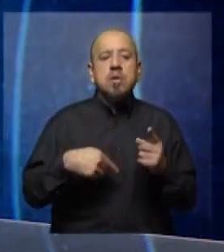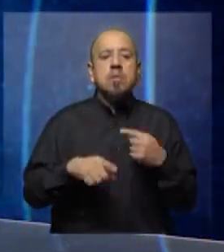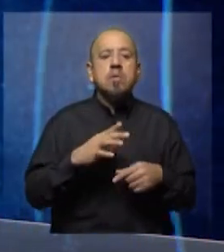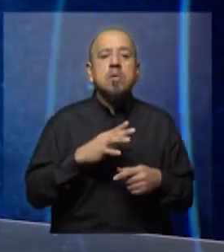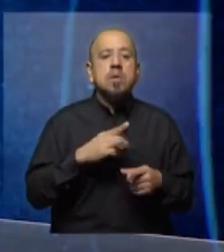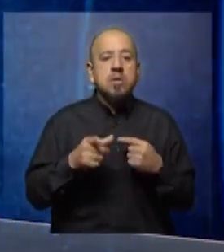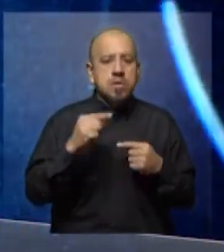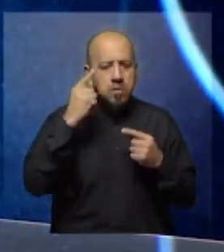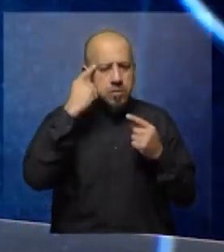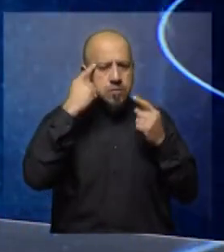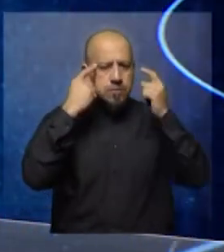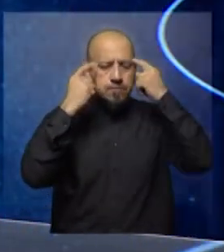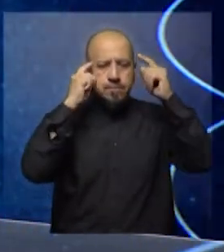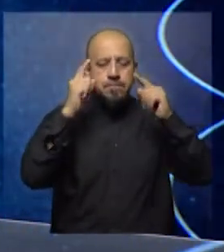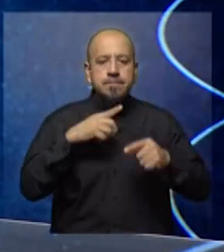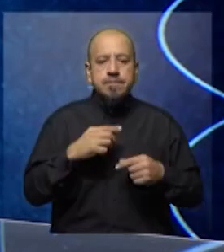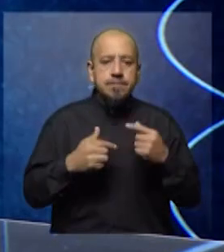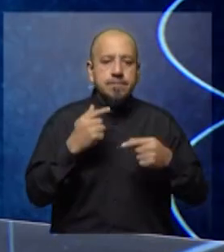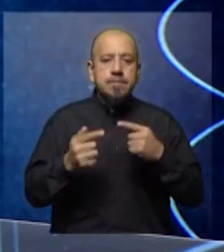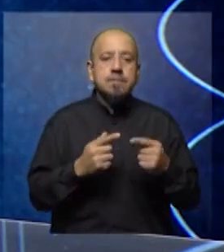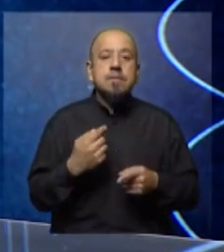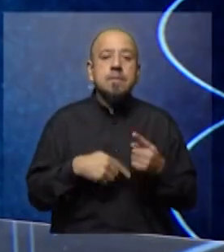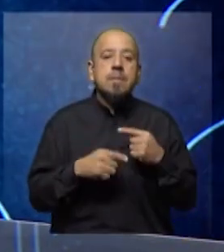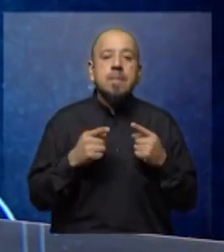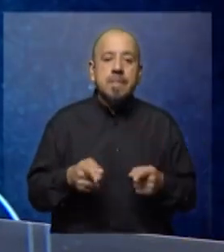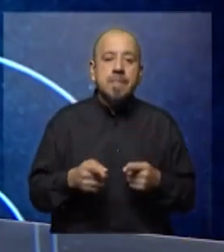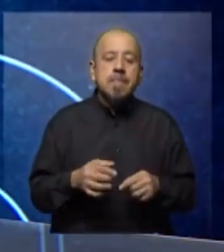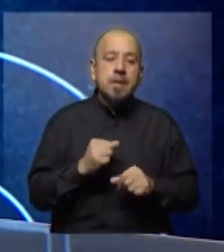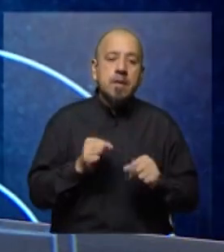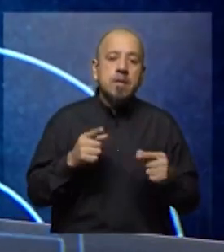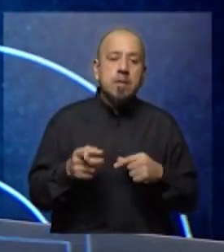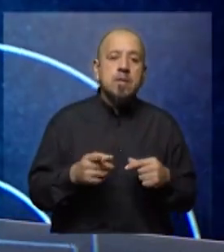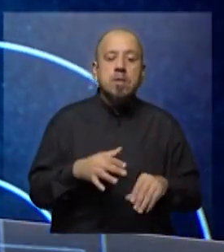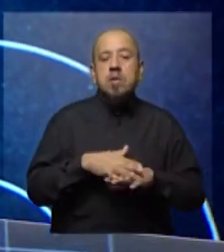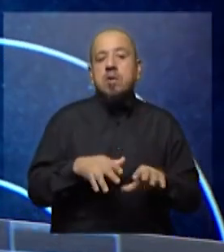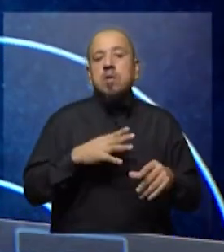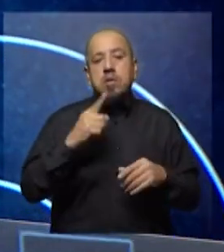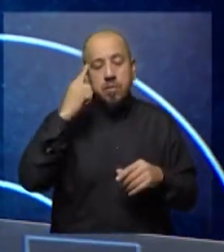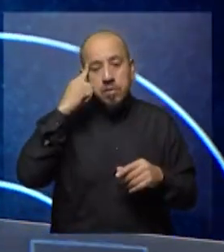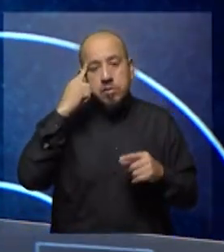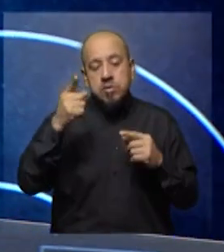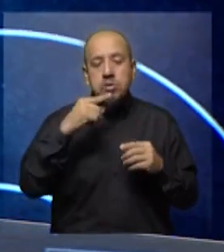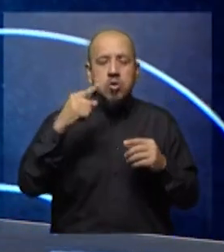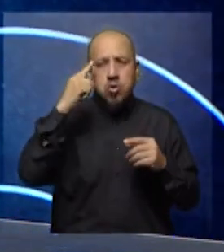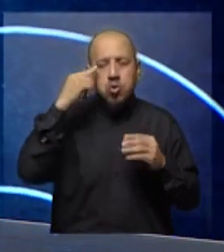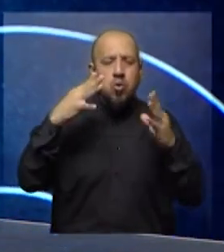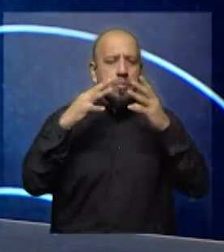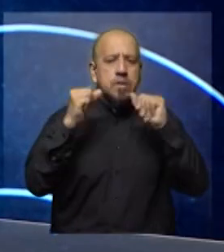una intuición práctica que te va llevando no Y ese sí quedó puede implicar re reflexiones comprensiones